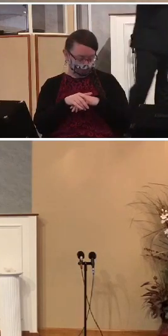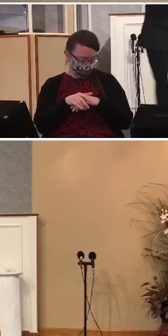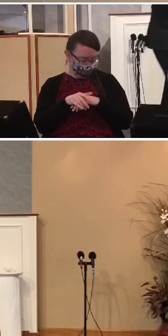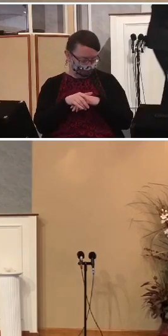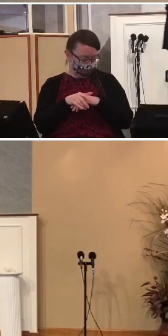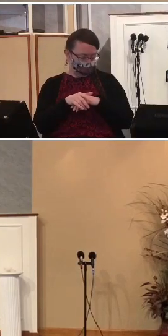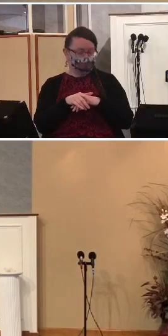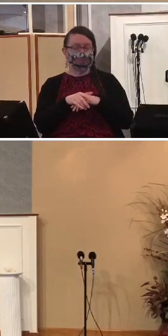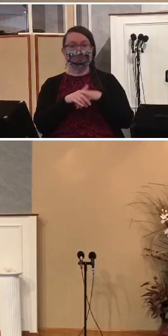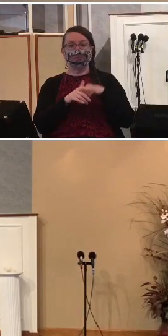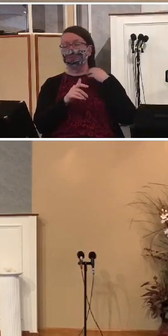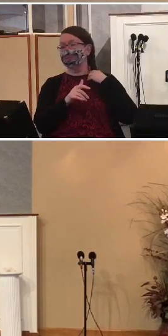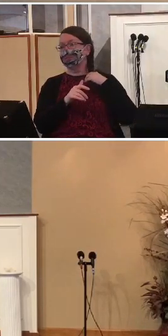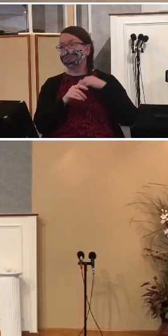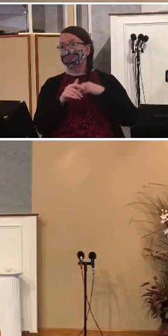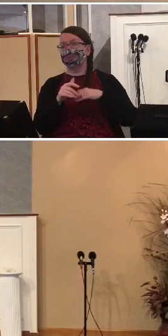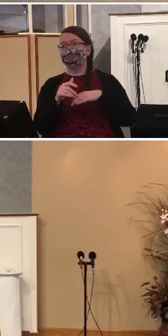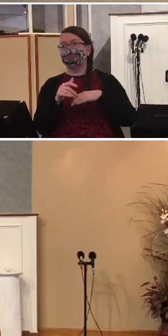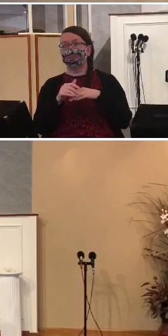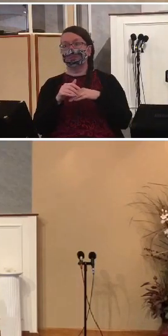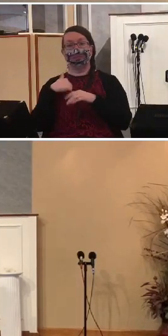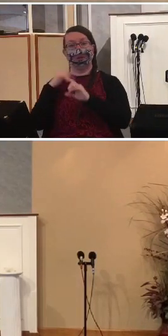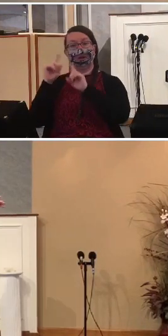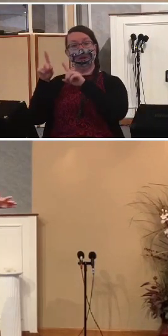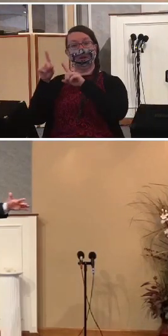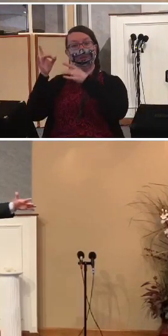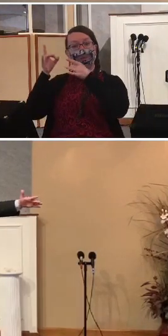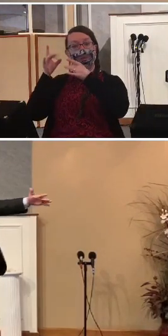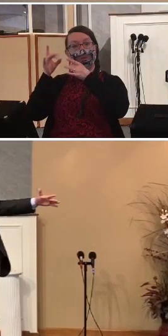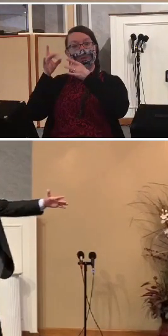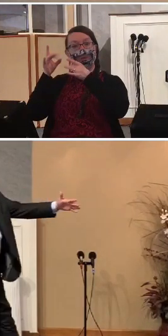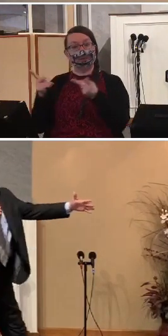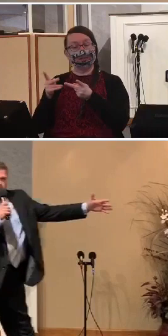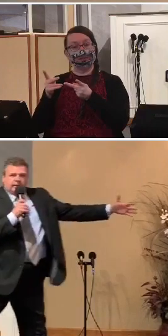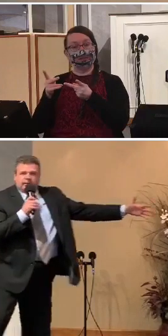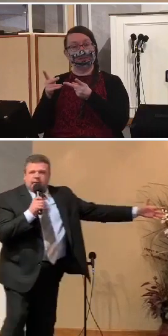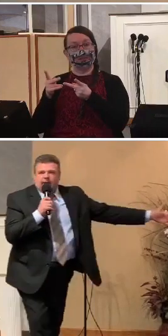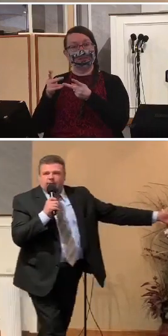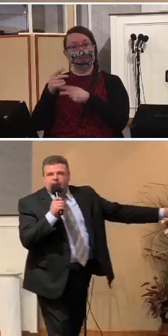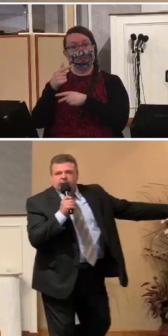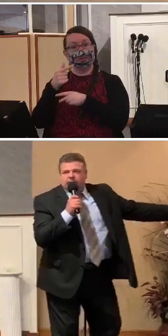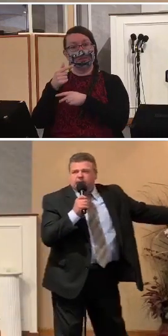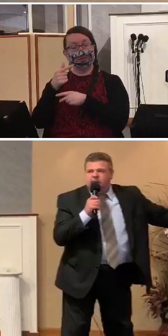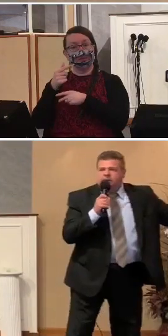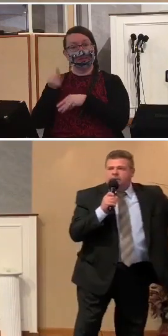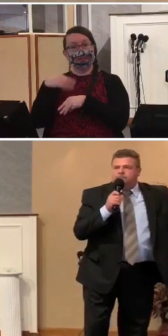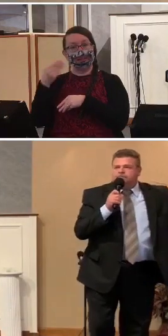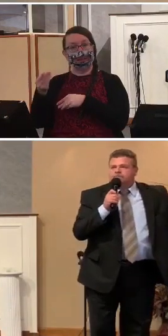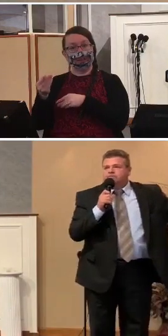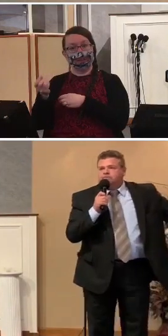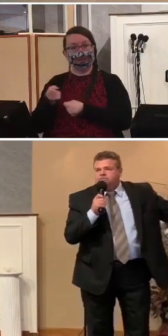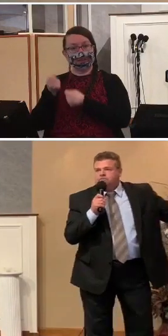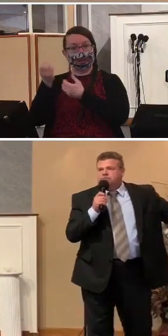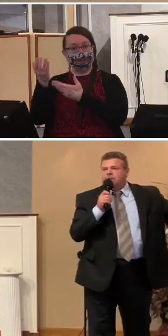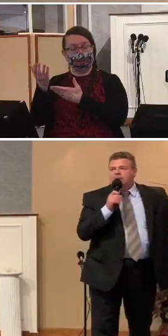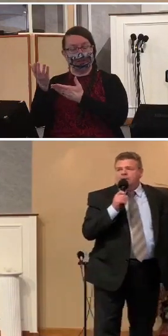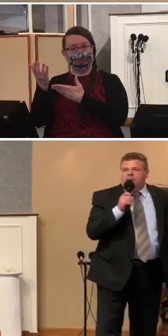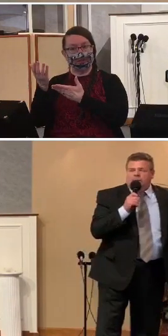Y yo fui a ese lugar terrible llamado dando sacrificios,